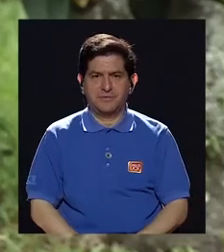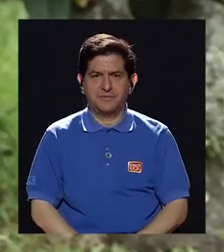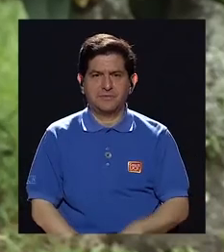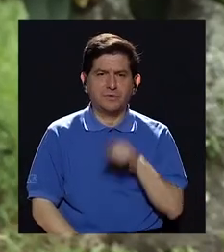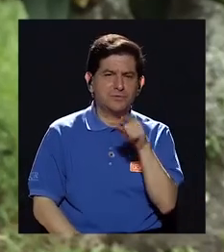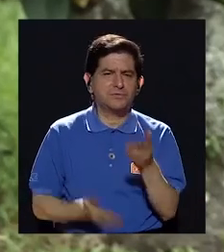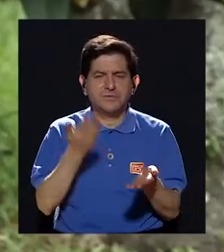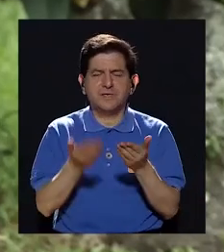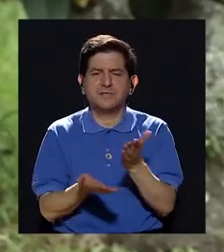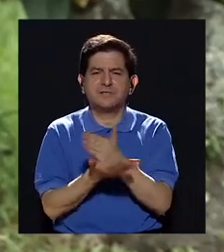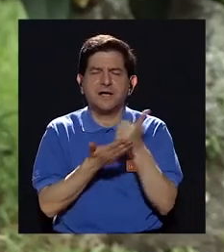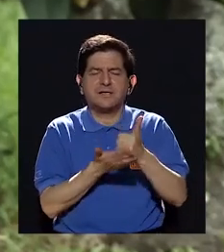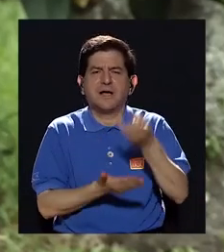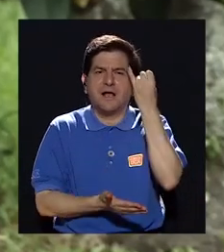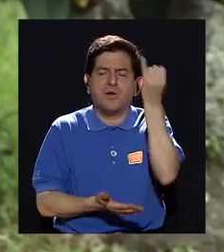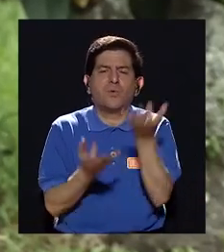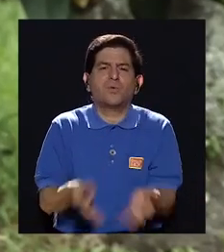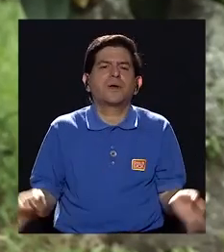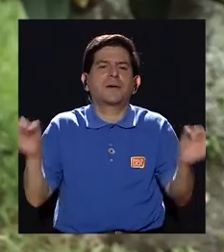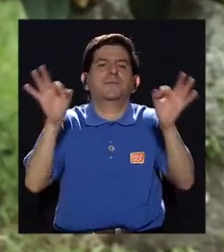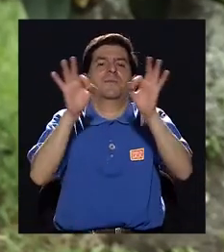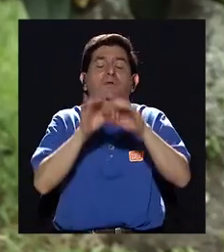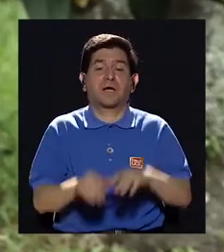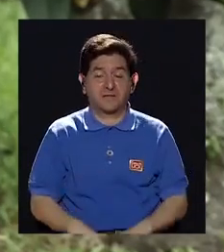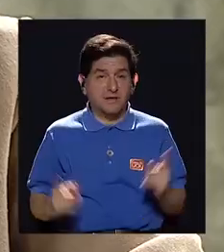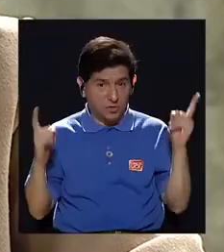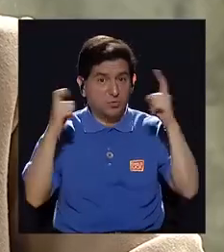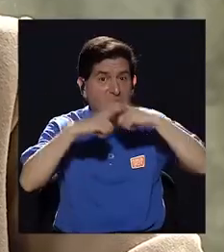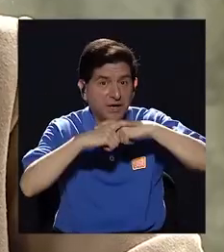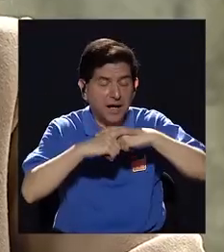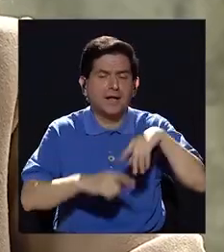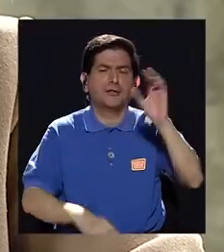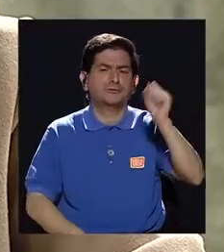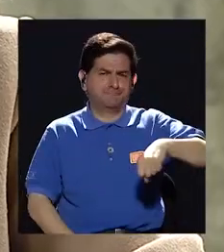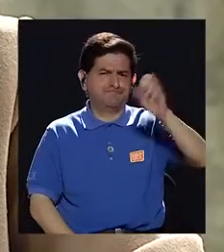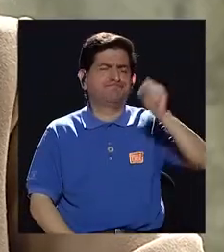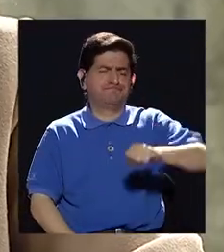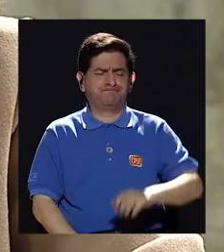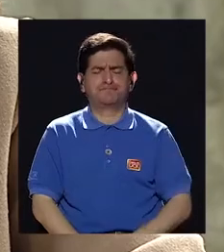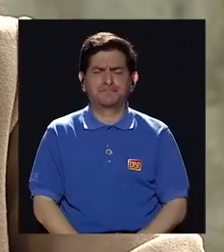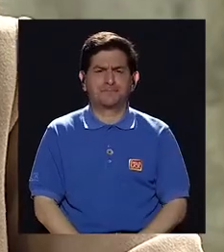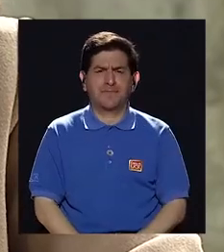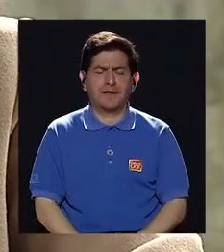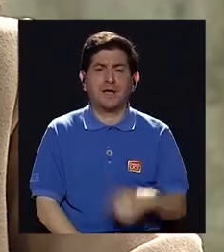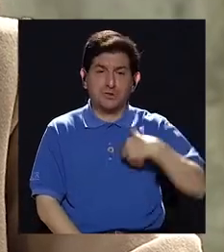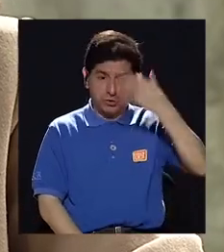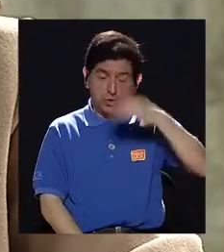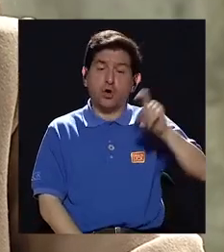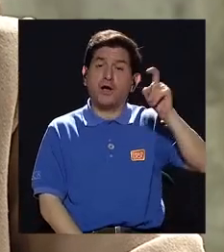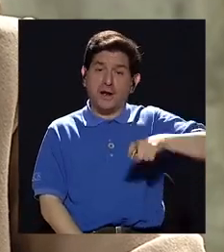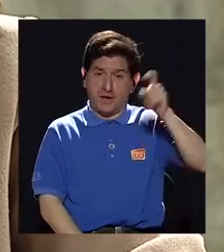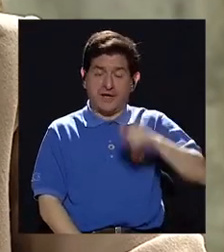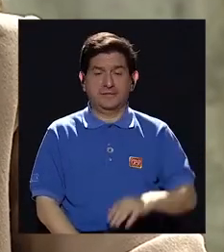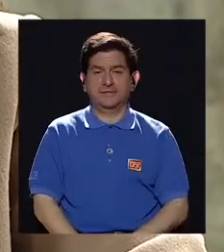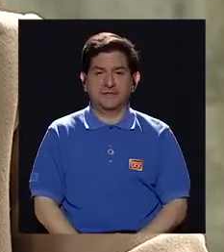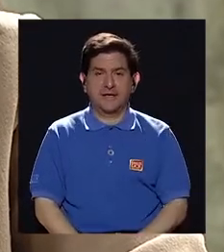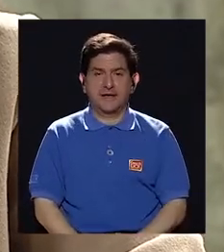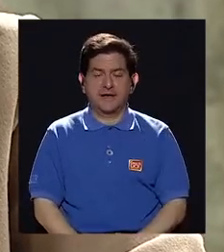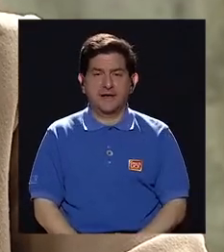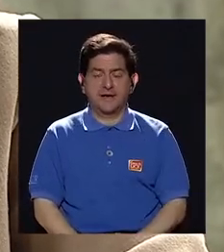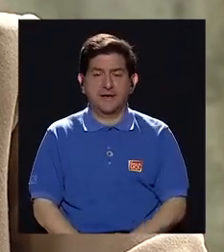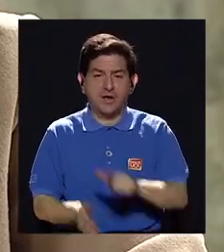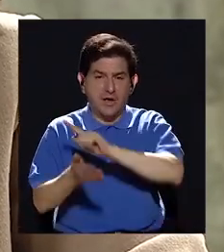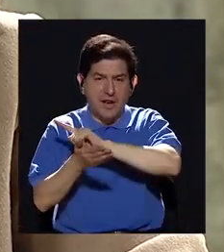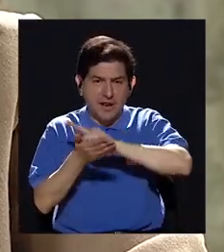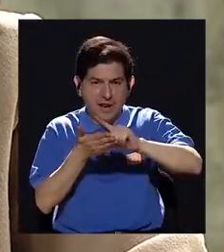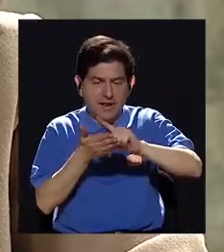nos regala algunos tips que sean importantes, claro, porque esto es complicado. Claro, ¿verdad? Eso es muy complicado. Yo creo que es básico. El baño